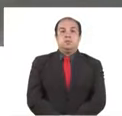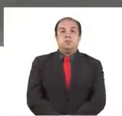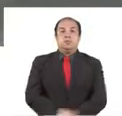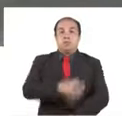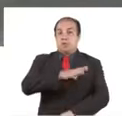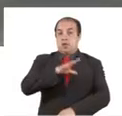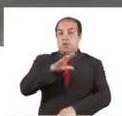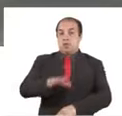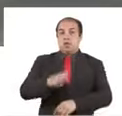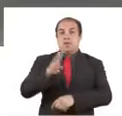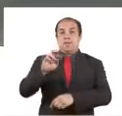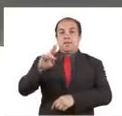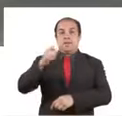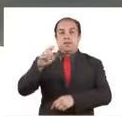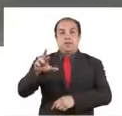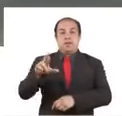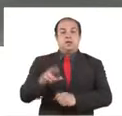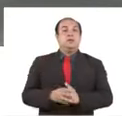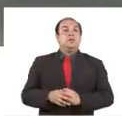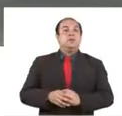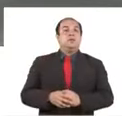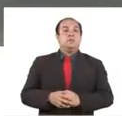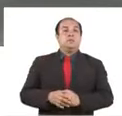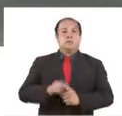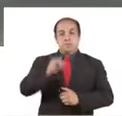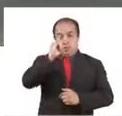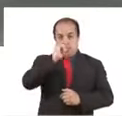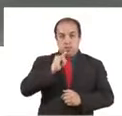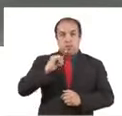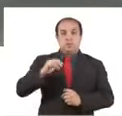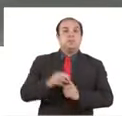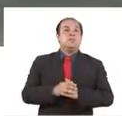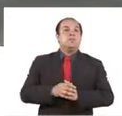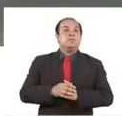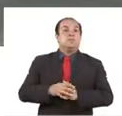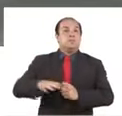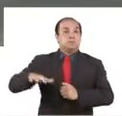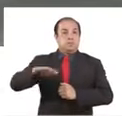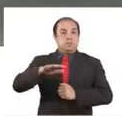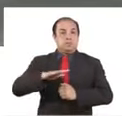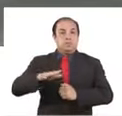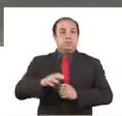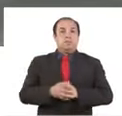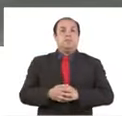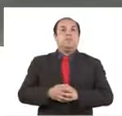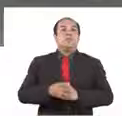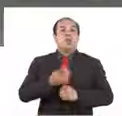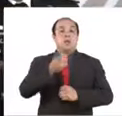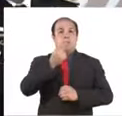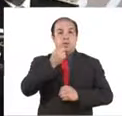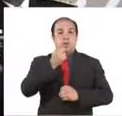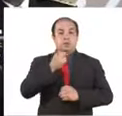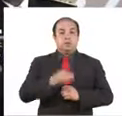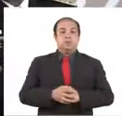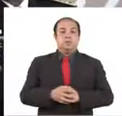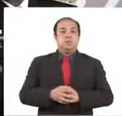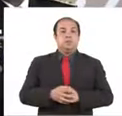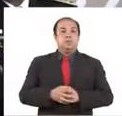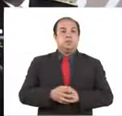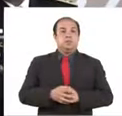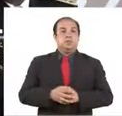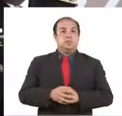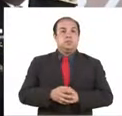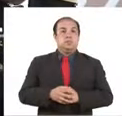General Brigadier, diplomado de Estado Mayor, Óscar Rentería Chazarino, comandante de la Primera Zona Militar.